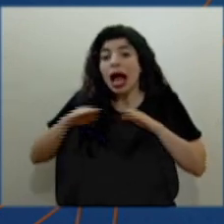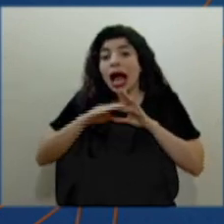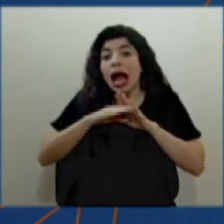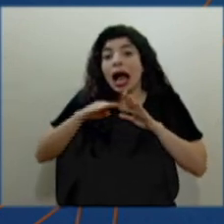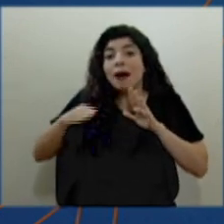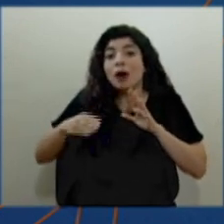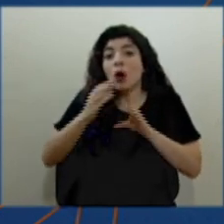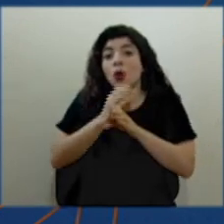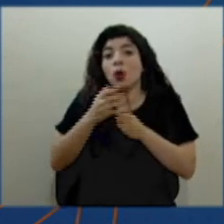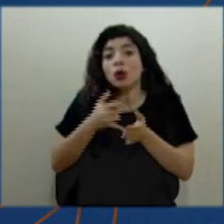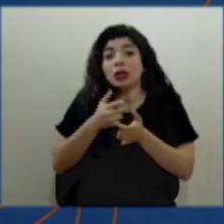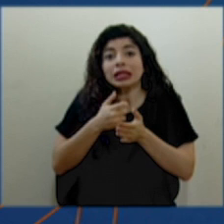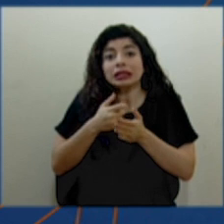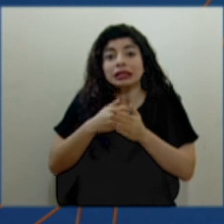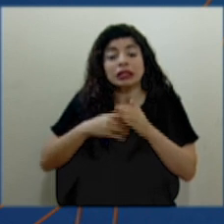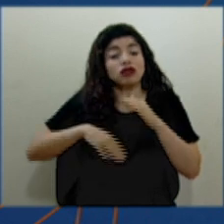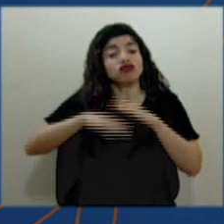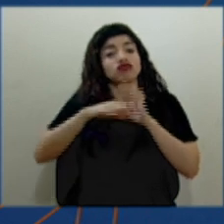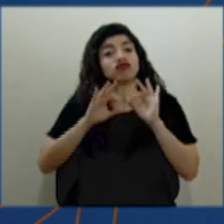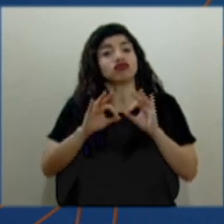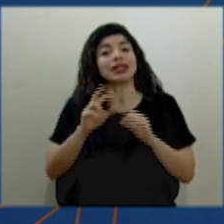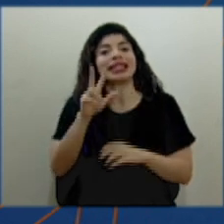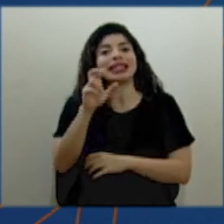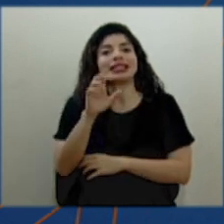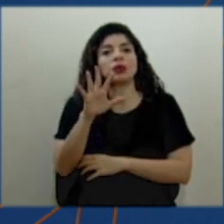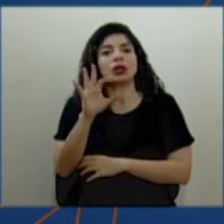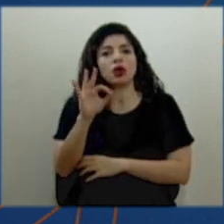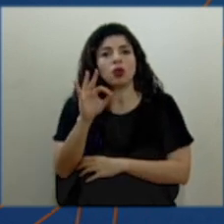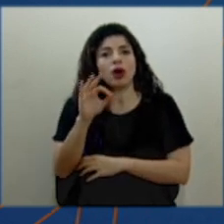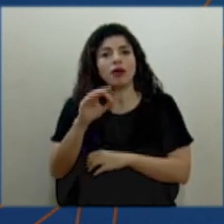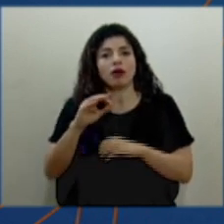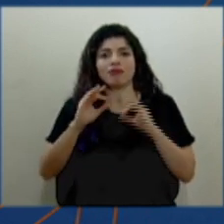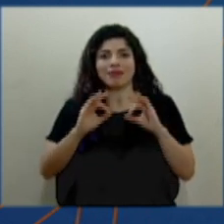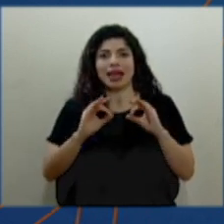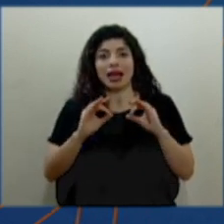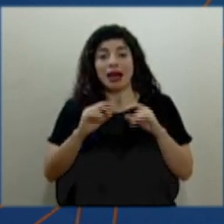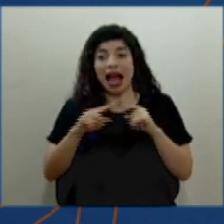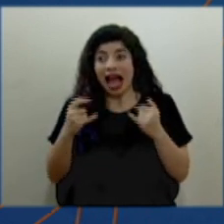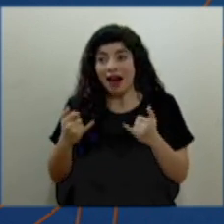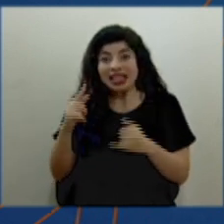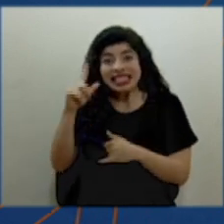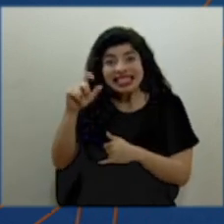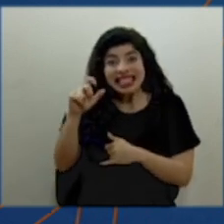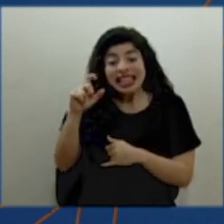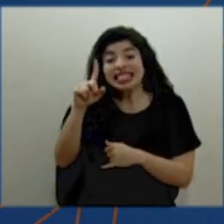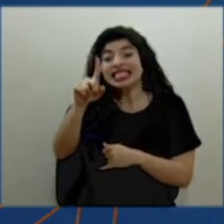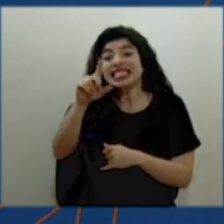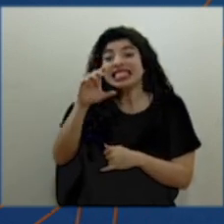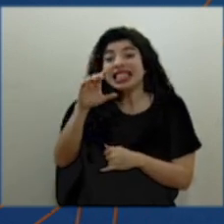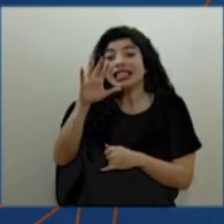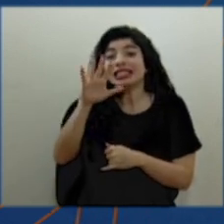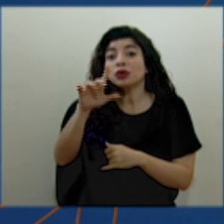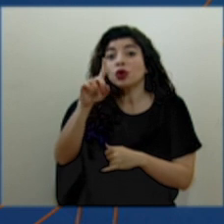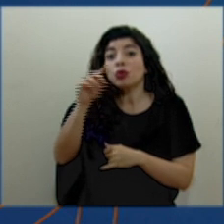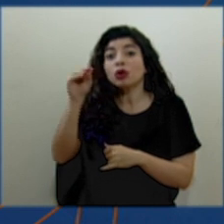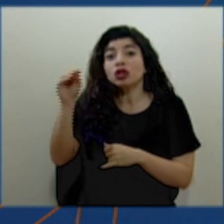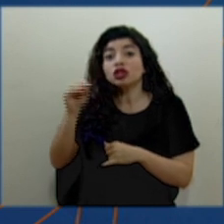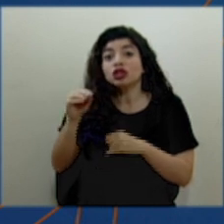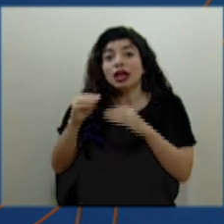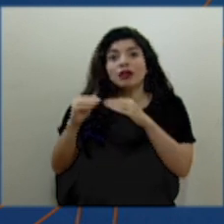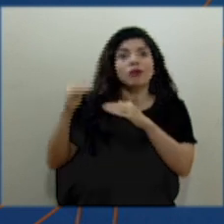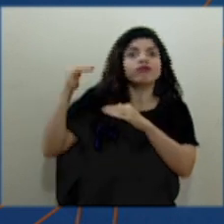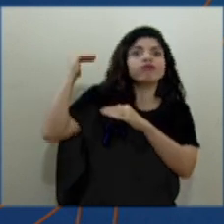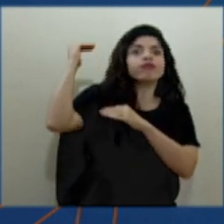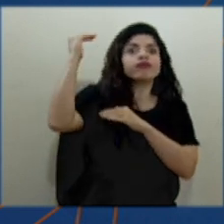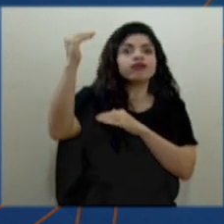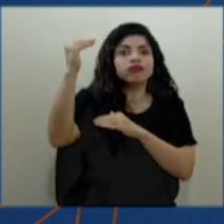UCI es de 359 camas. Es decir, tenemos un 151% de ocupación. Son